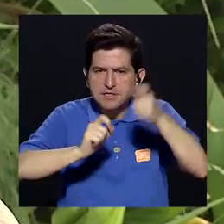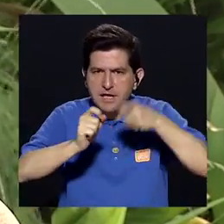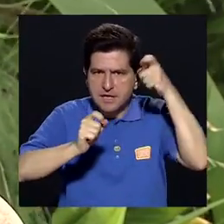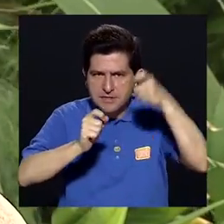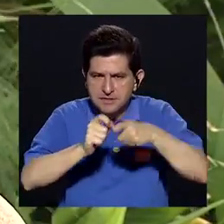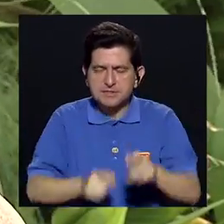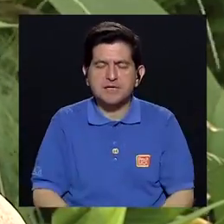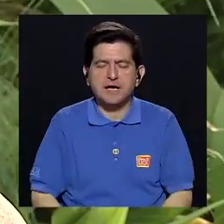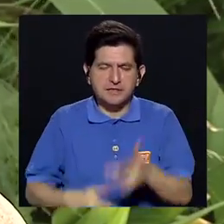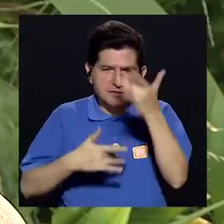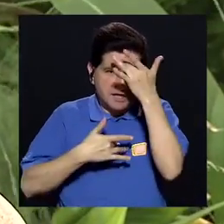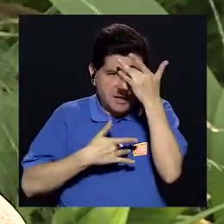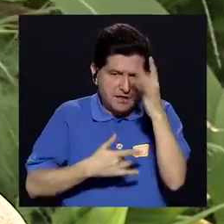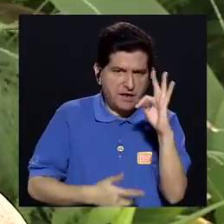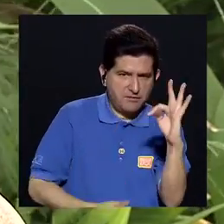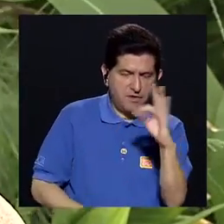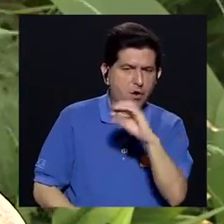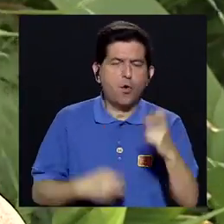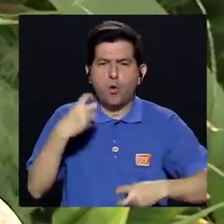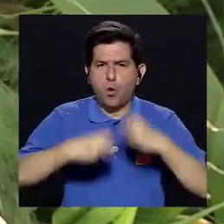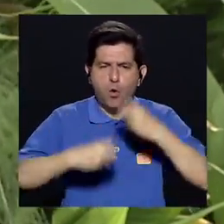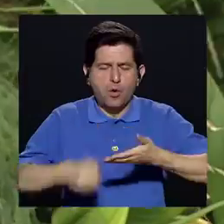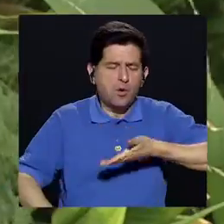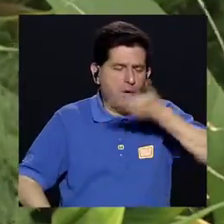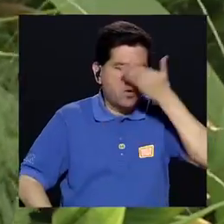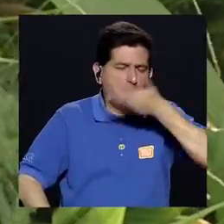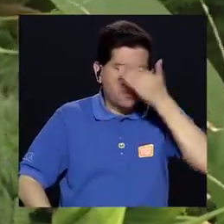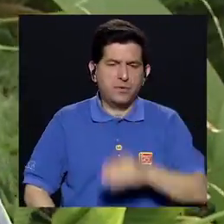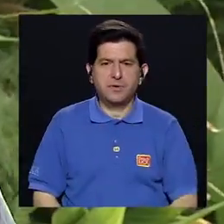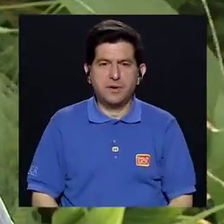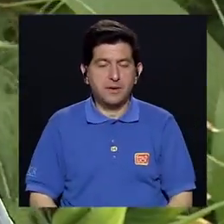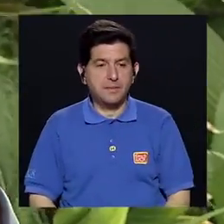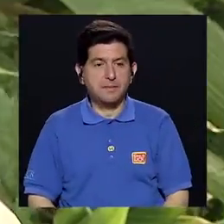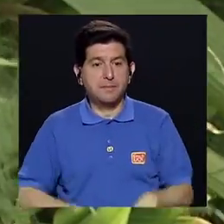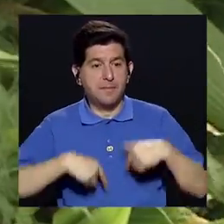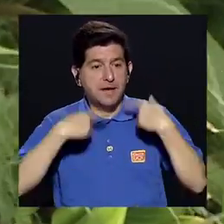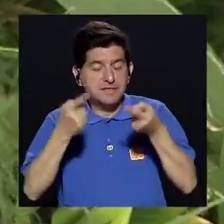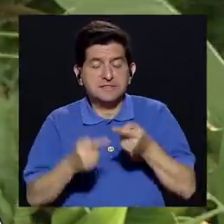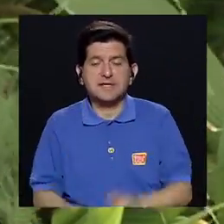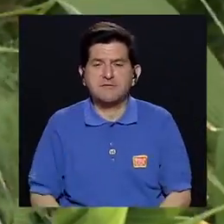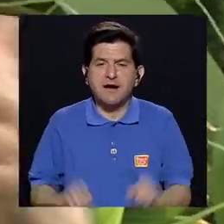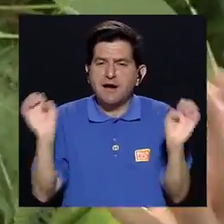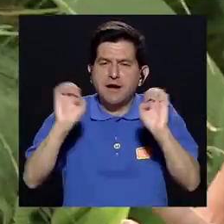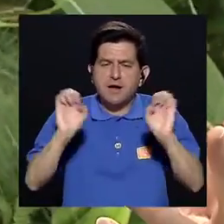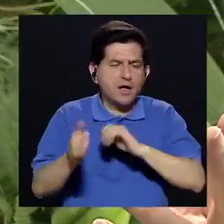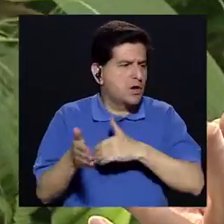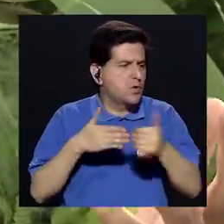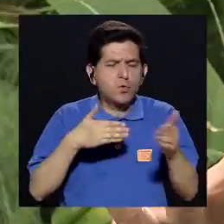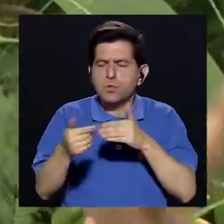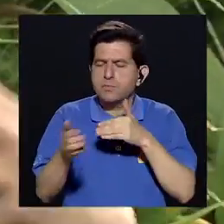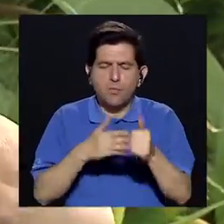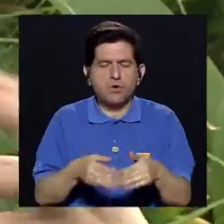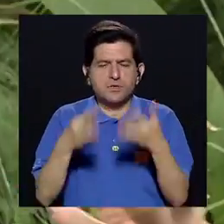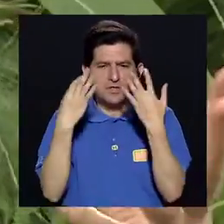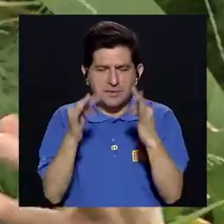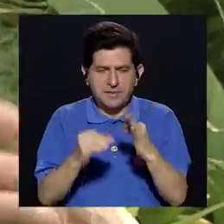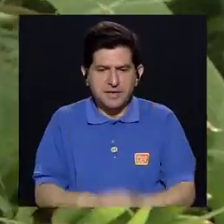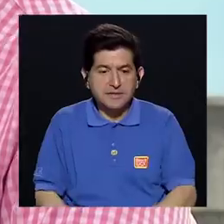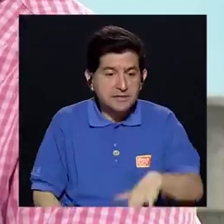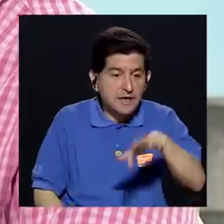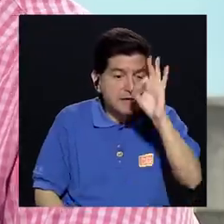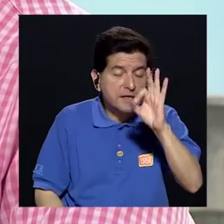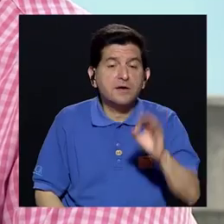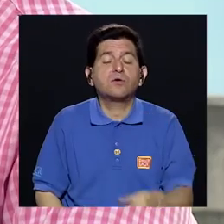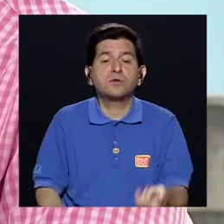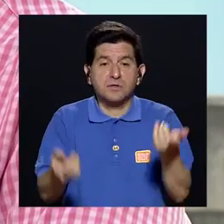Específica De tuberculosis O problemas respiratorios Se va A urgencias Se va A cualquier otro tipo De consulta Para rescatar casos